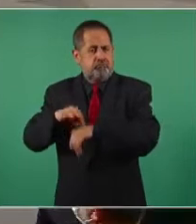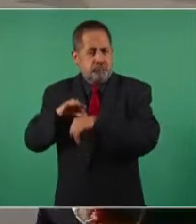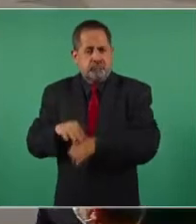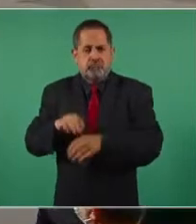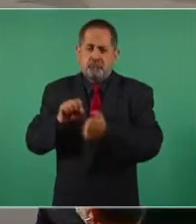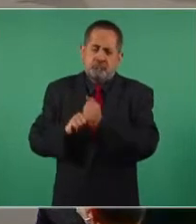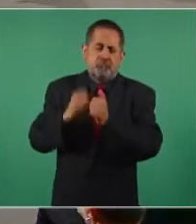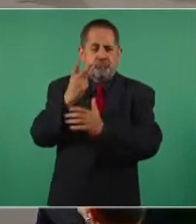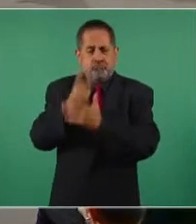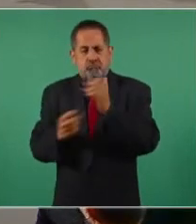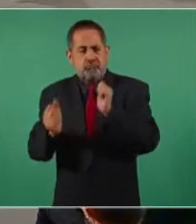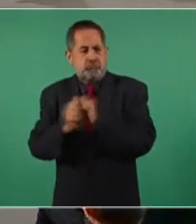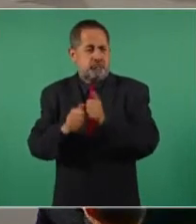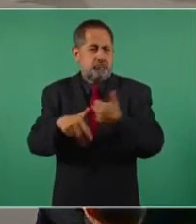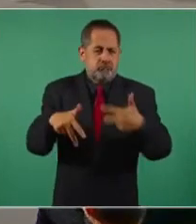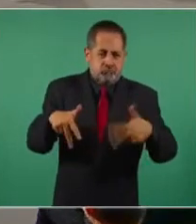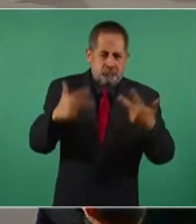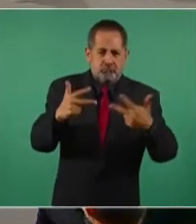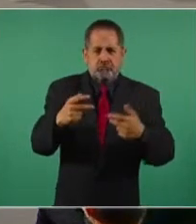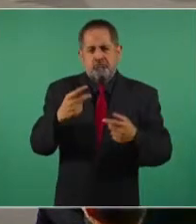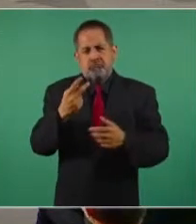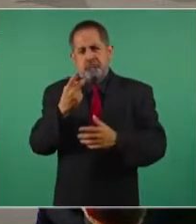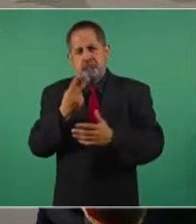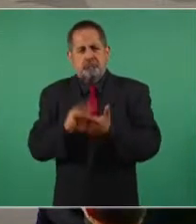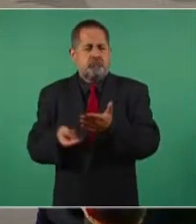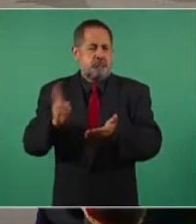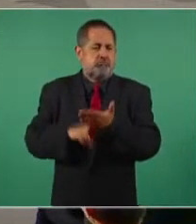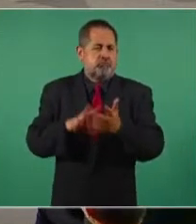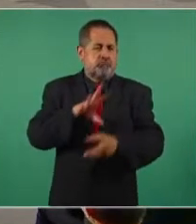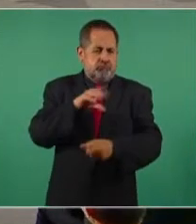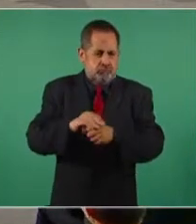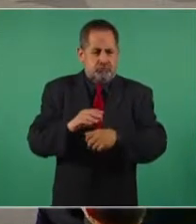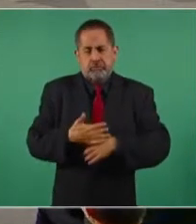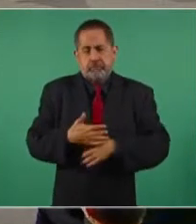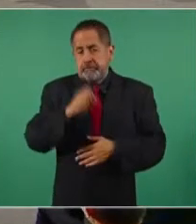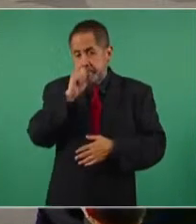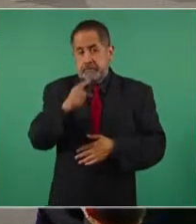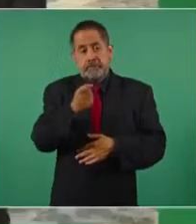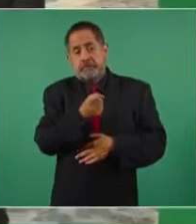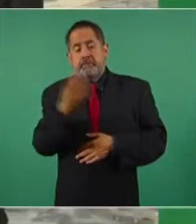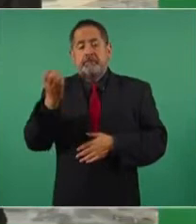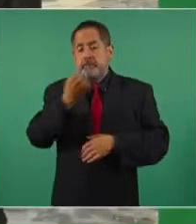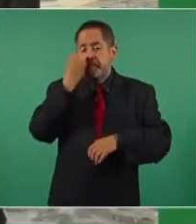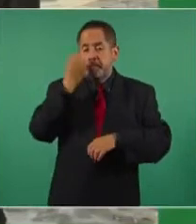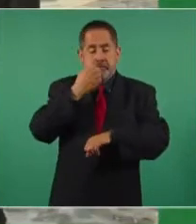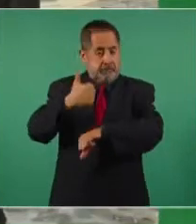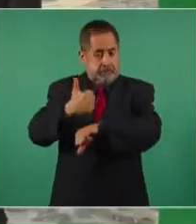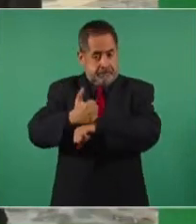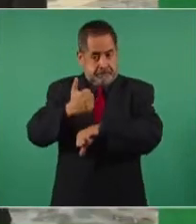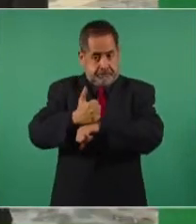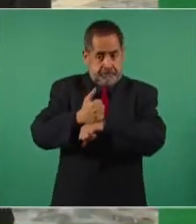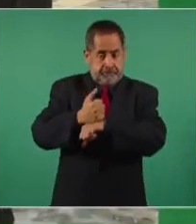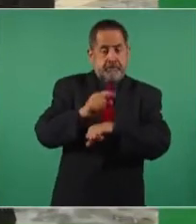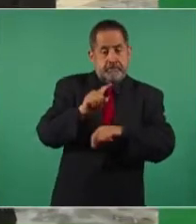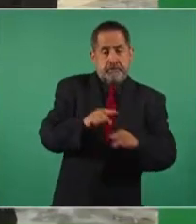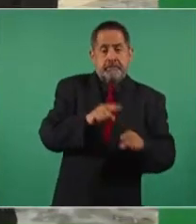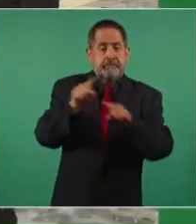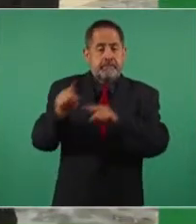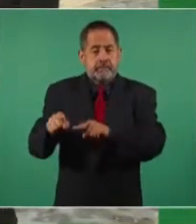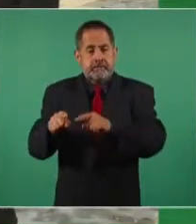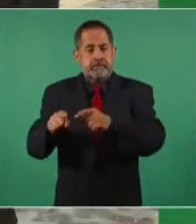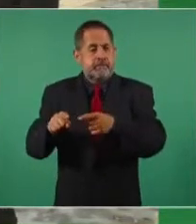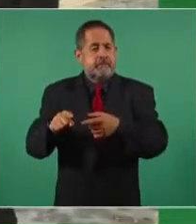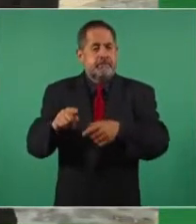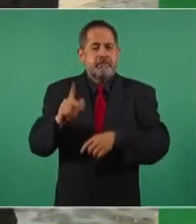híbrida y también a distancia señor presidente y además de las escuelas primarias también las el nivel preescolar